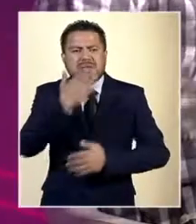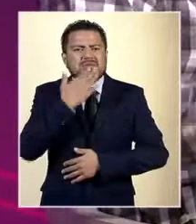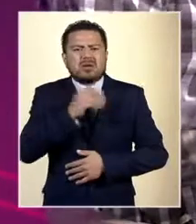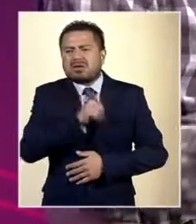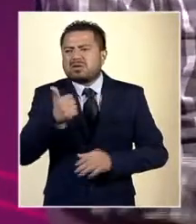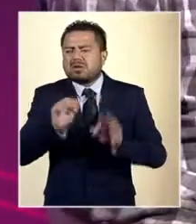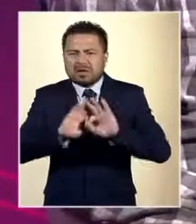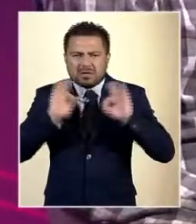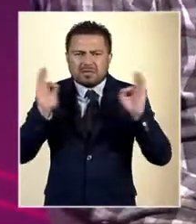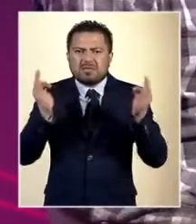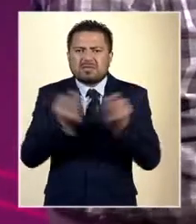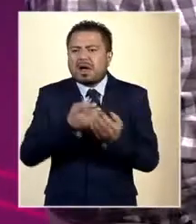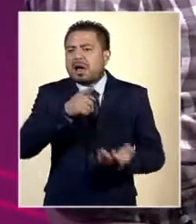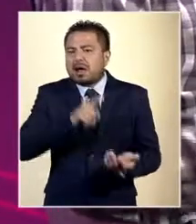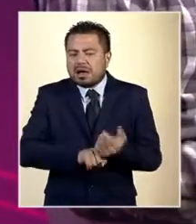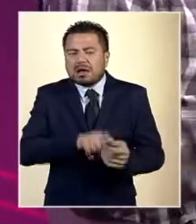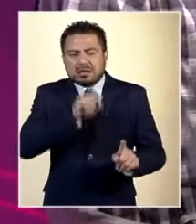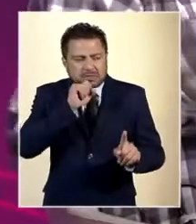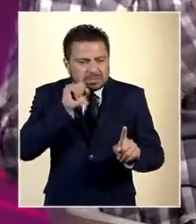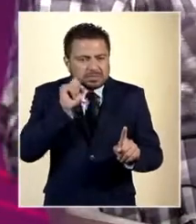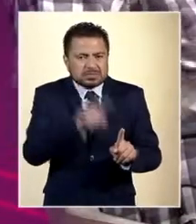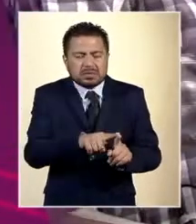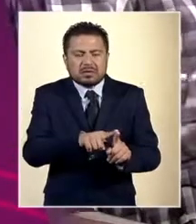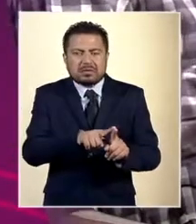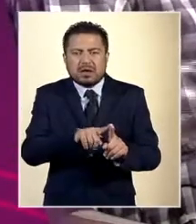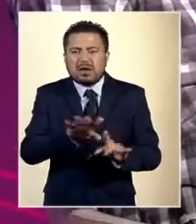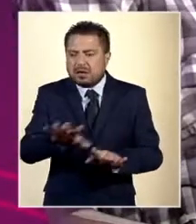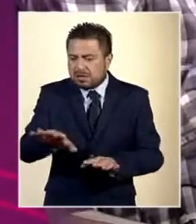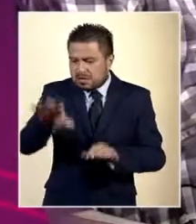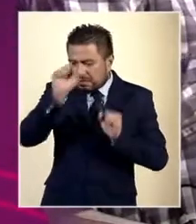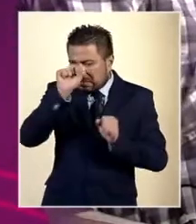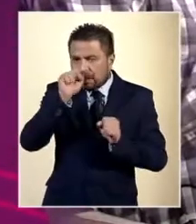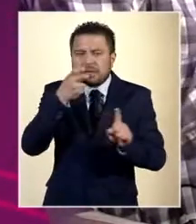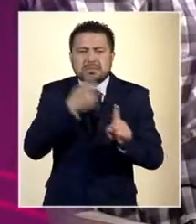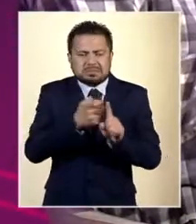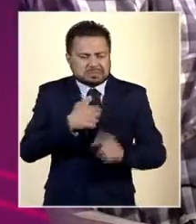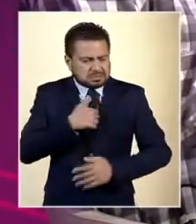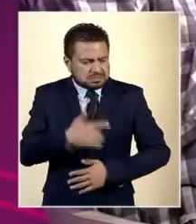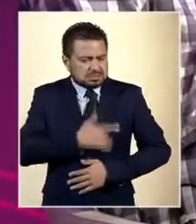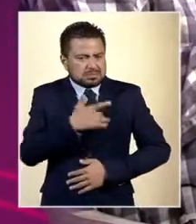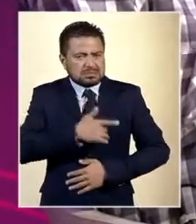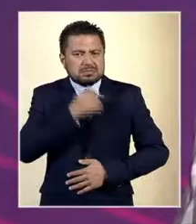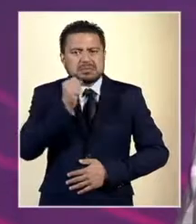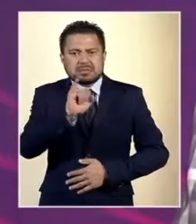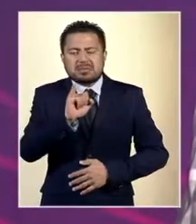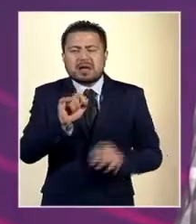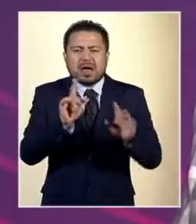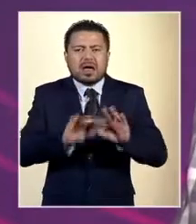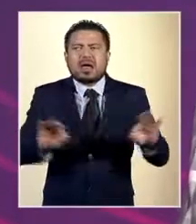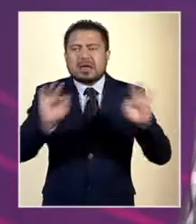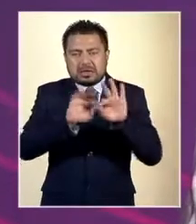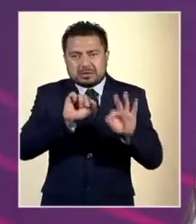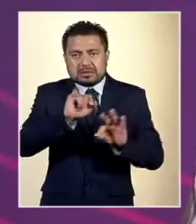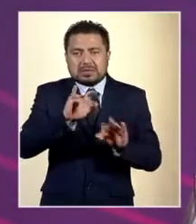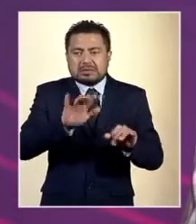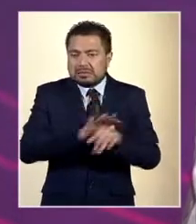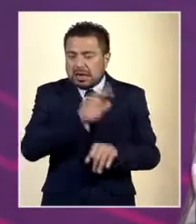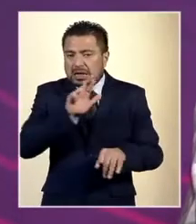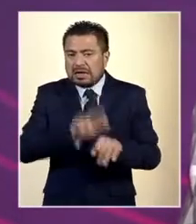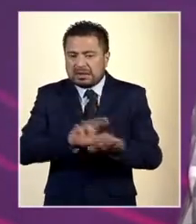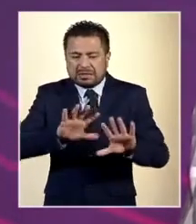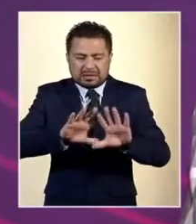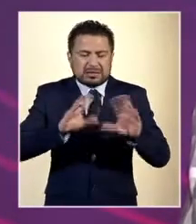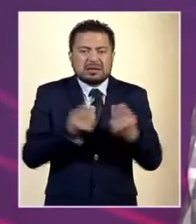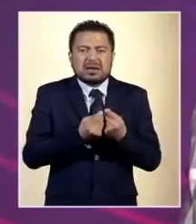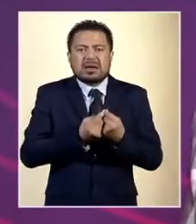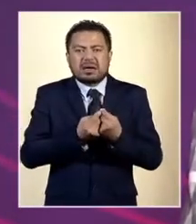otras formas también de asumirse, y eso también me parece como importante. Creo que gran parte